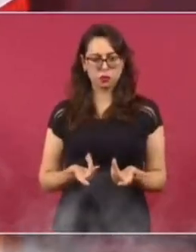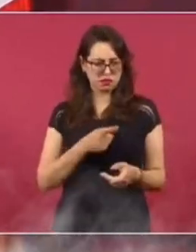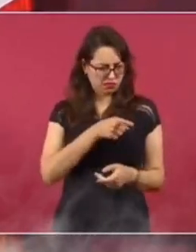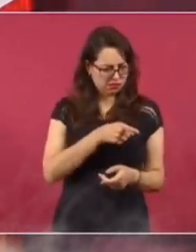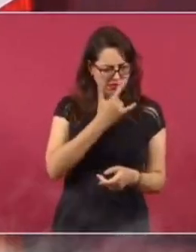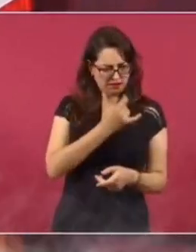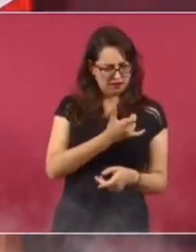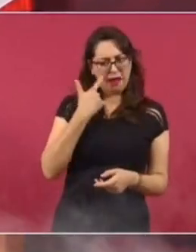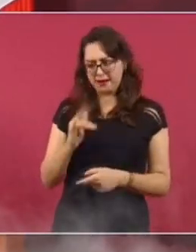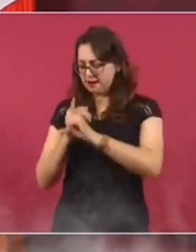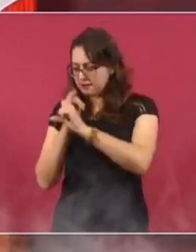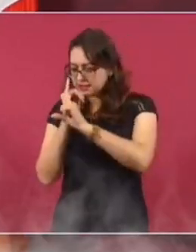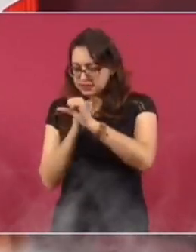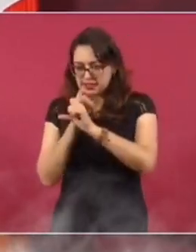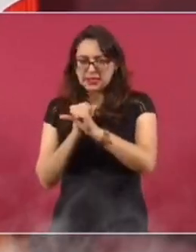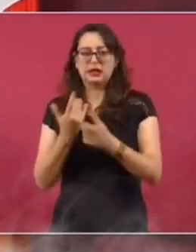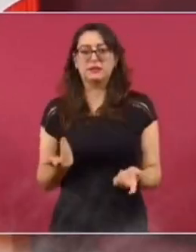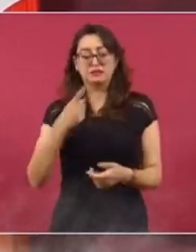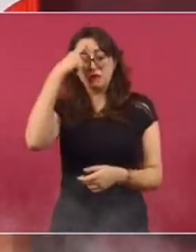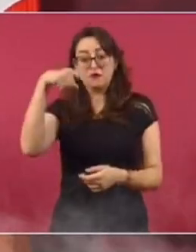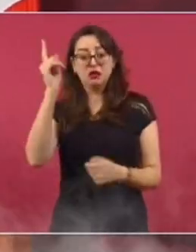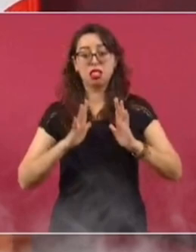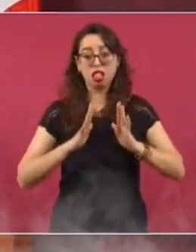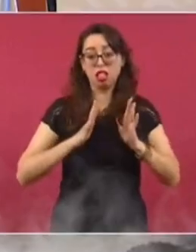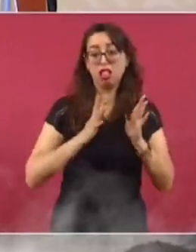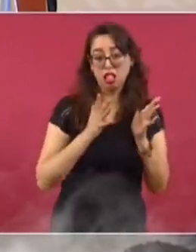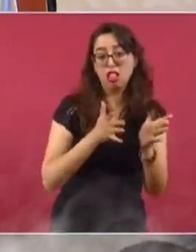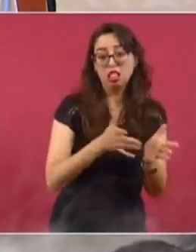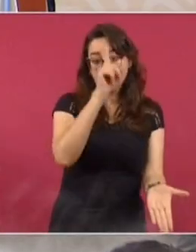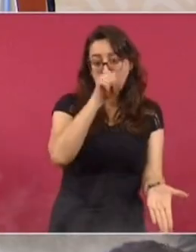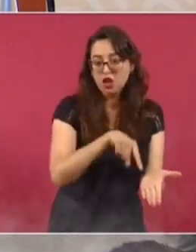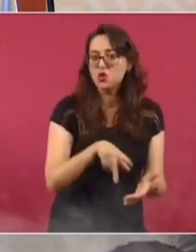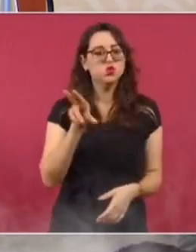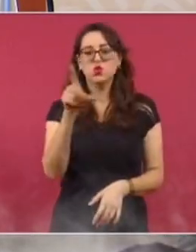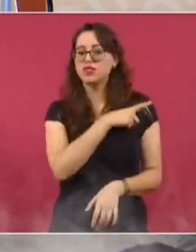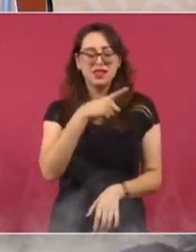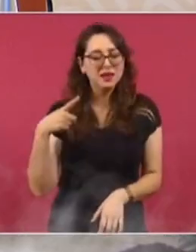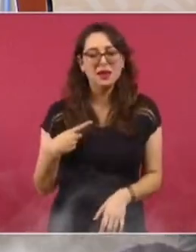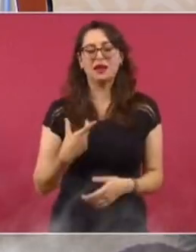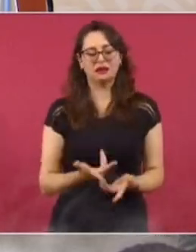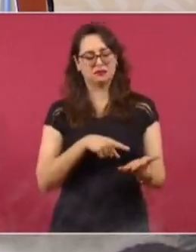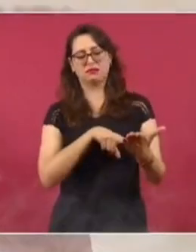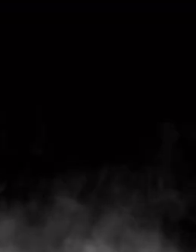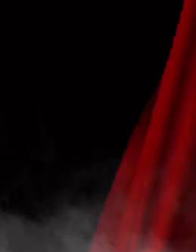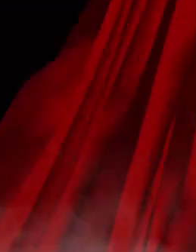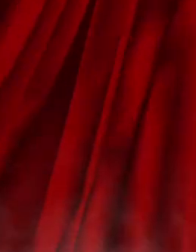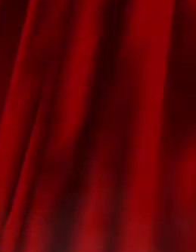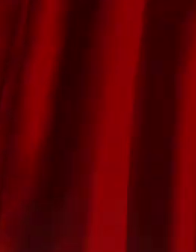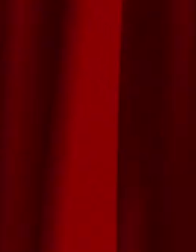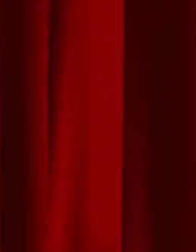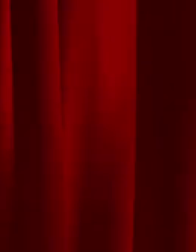Busquen, no dejarse manipular.